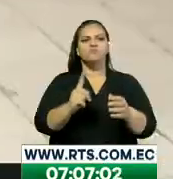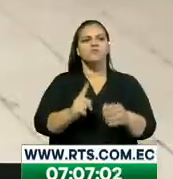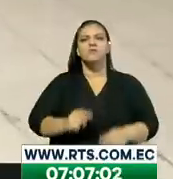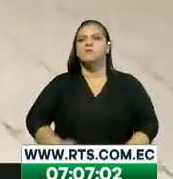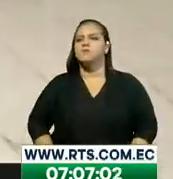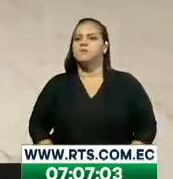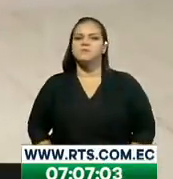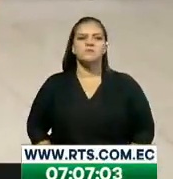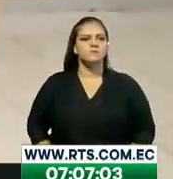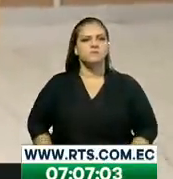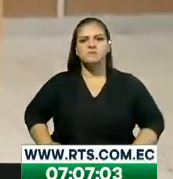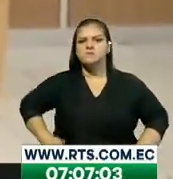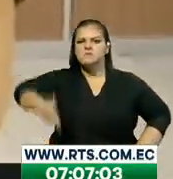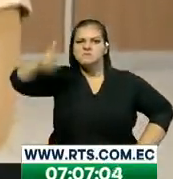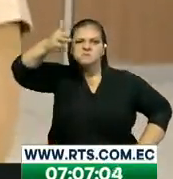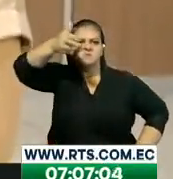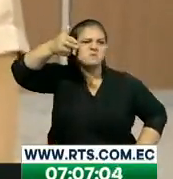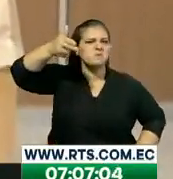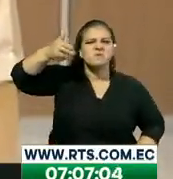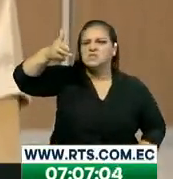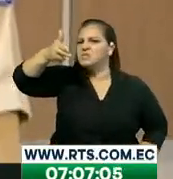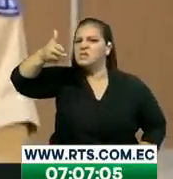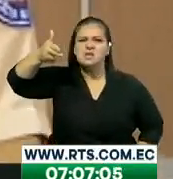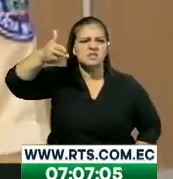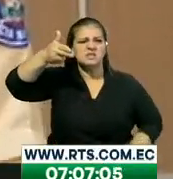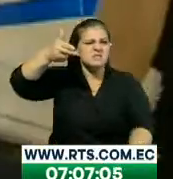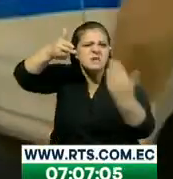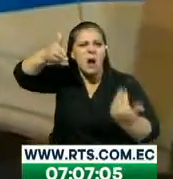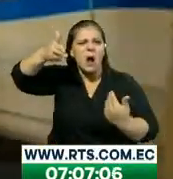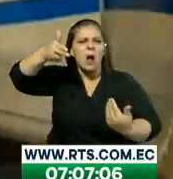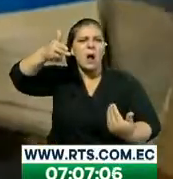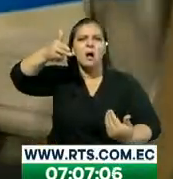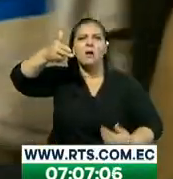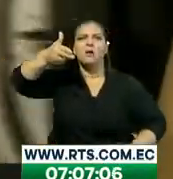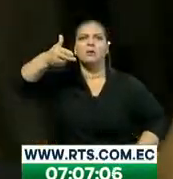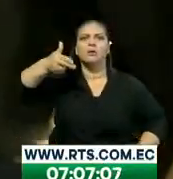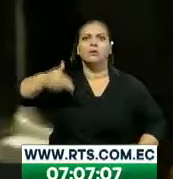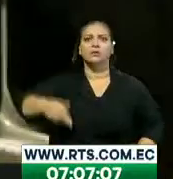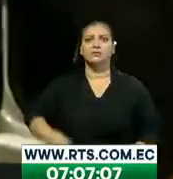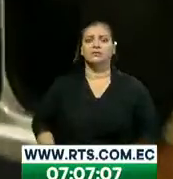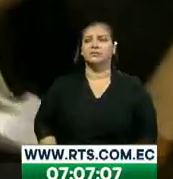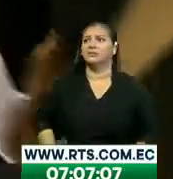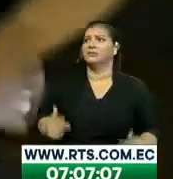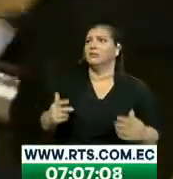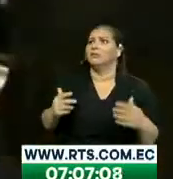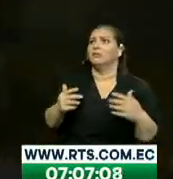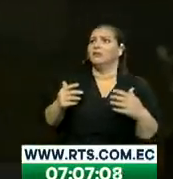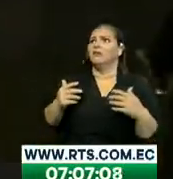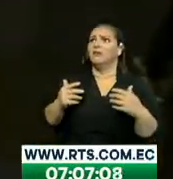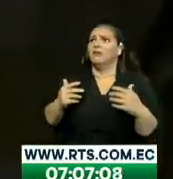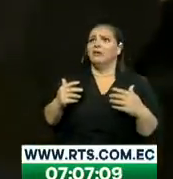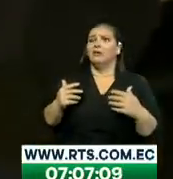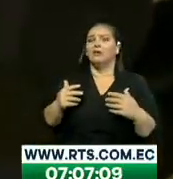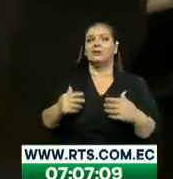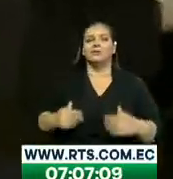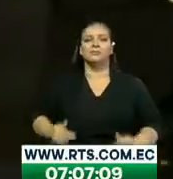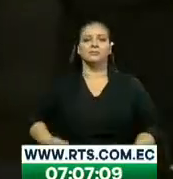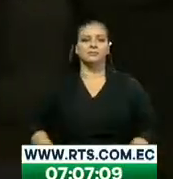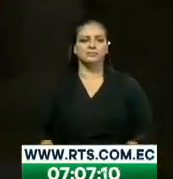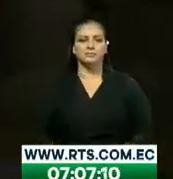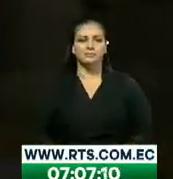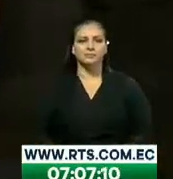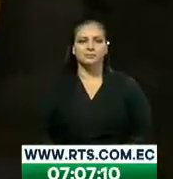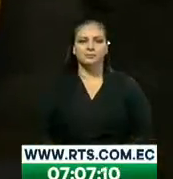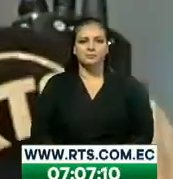Guayaquil. Cuenta la Policía Nacional que un sujeto armado intentó hacer de las suyas dentro de